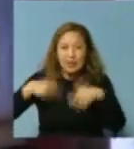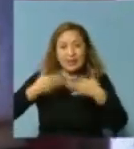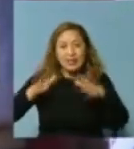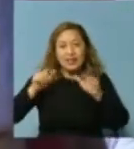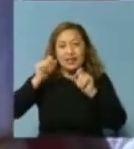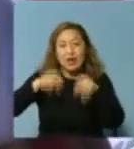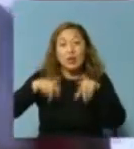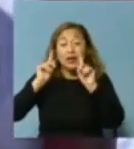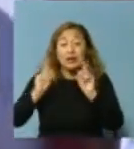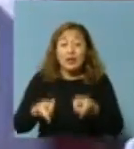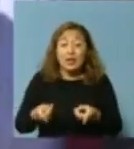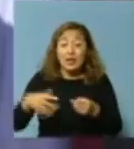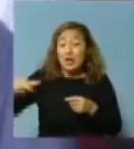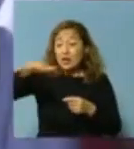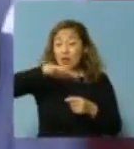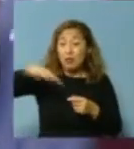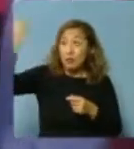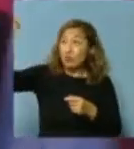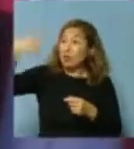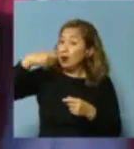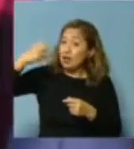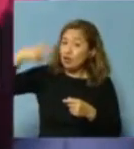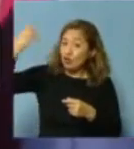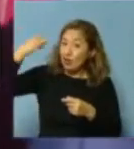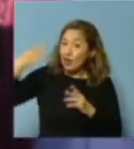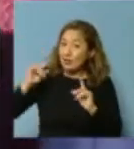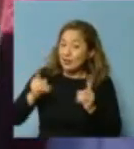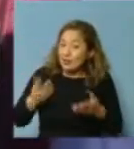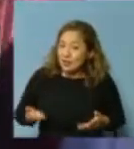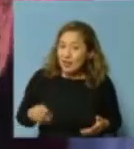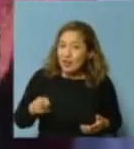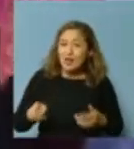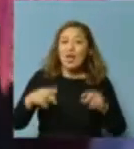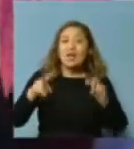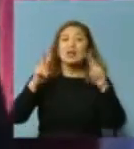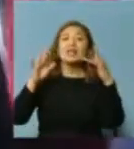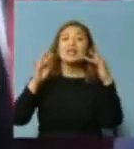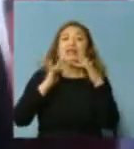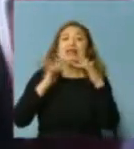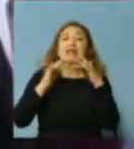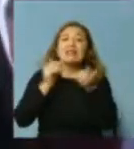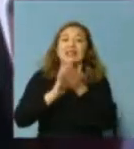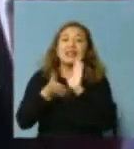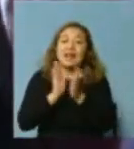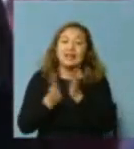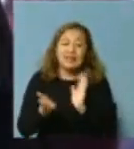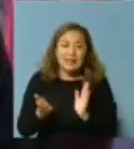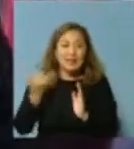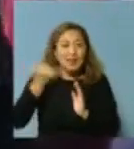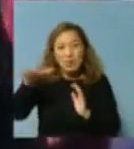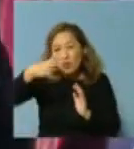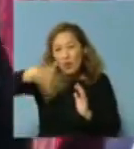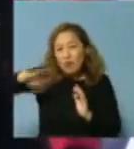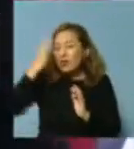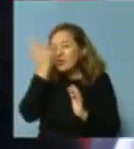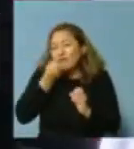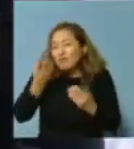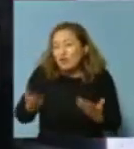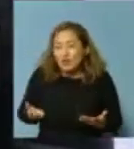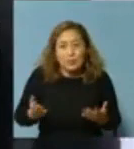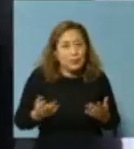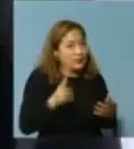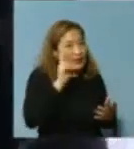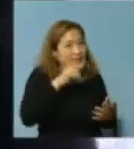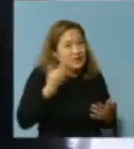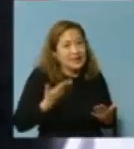inaugurar, además del pueblo solar, vamos a inaugurar el Wi-Fi público también en este pueblito, que habrá visto que es maravilloso. Sí, lo